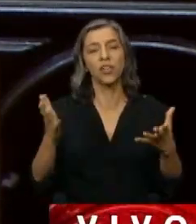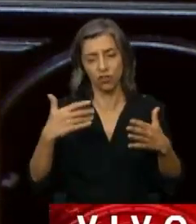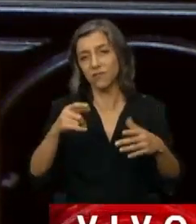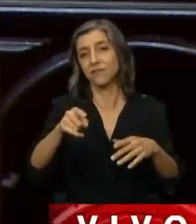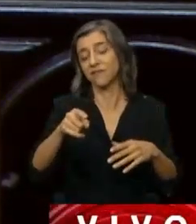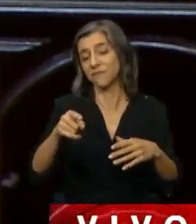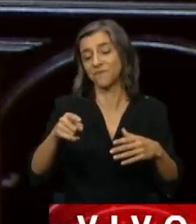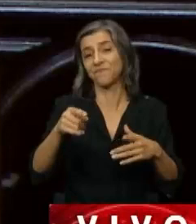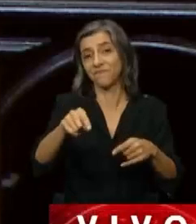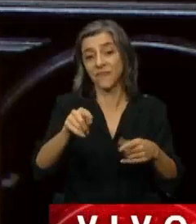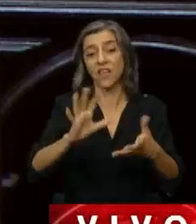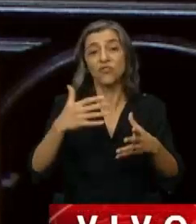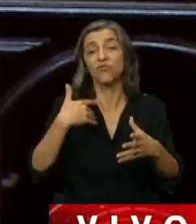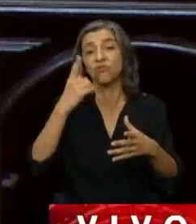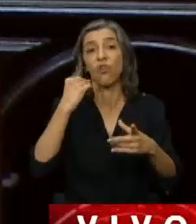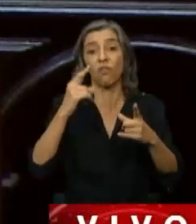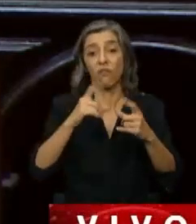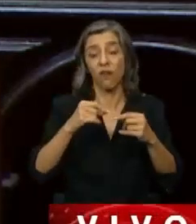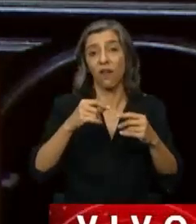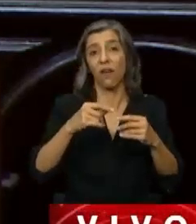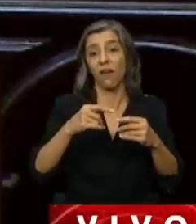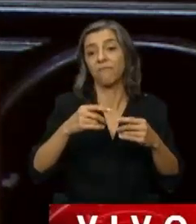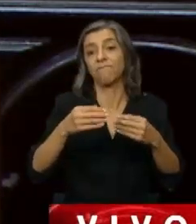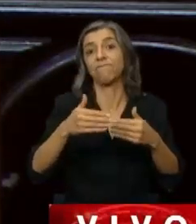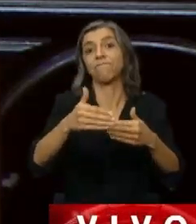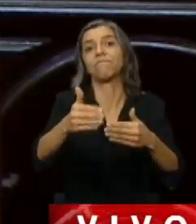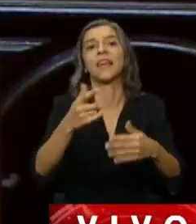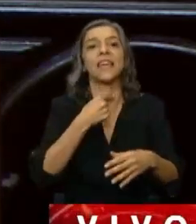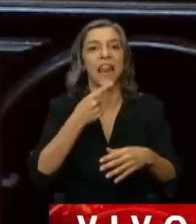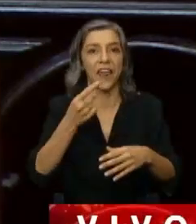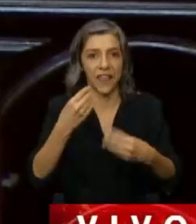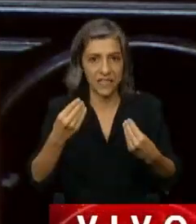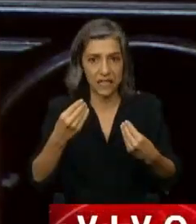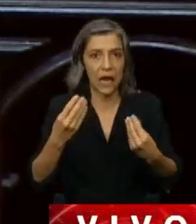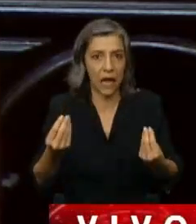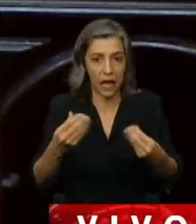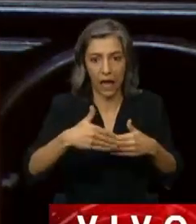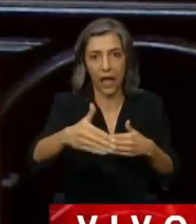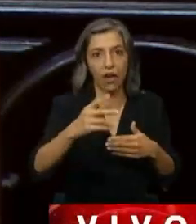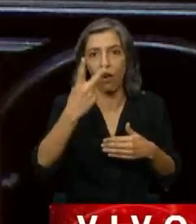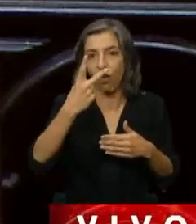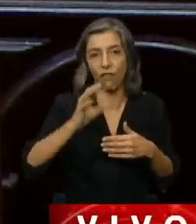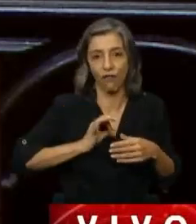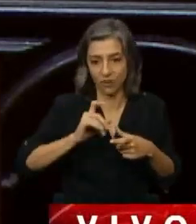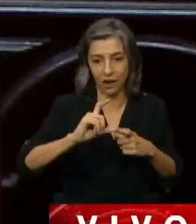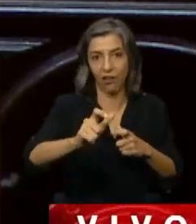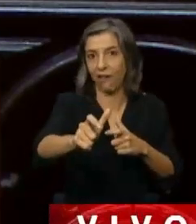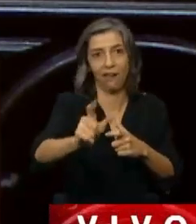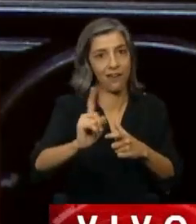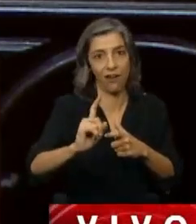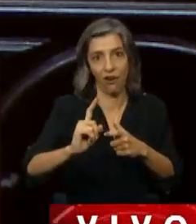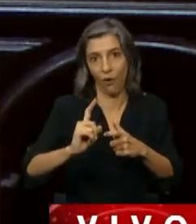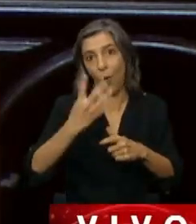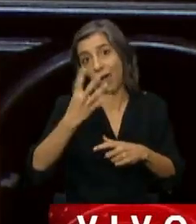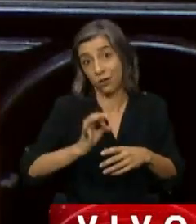Entonces me parece, presidente, que efectivamente esto es un tema para debatirlo en profundidad, en el marco de mayores consensos, porque yo no creo